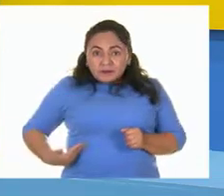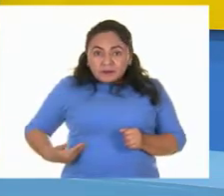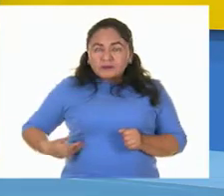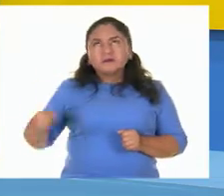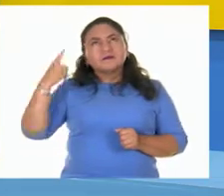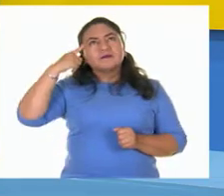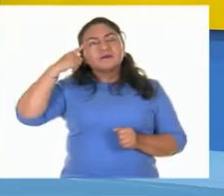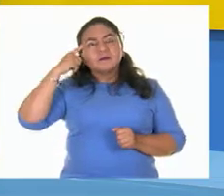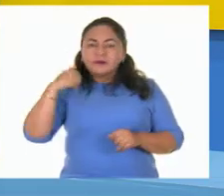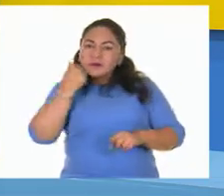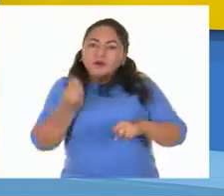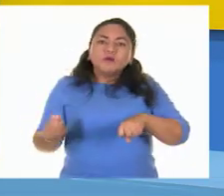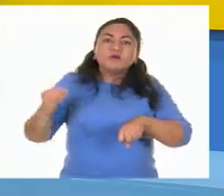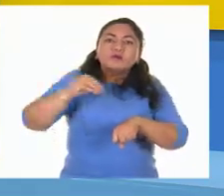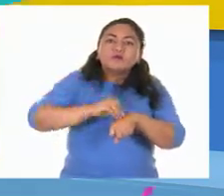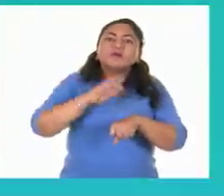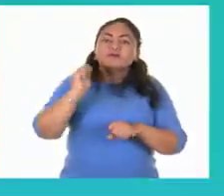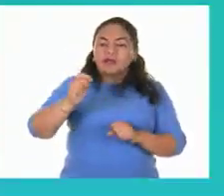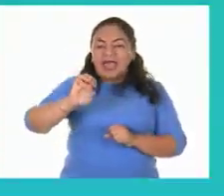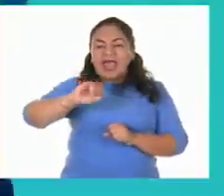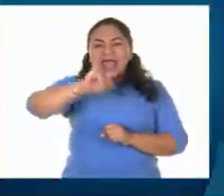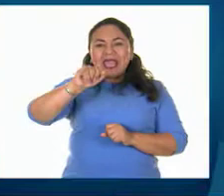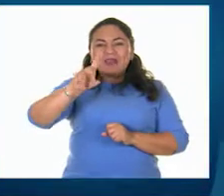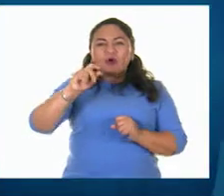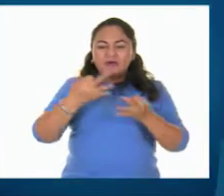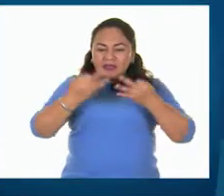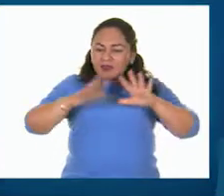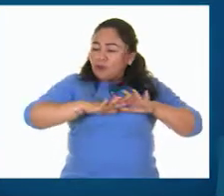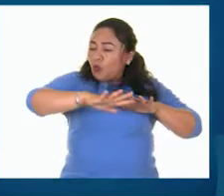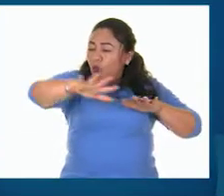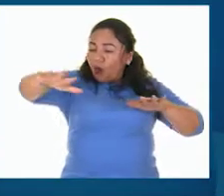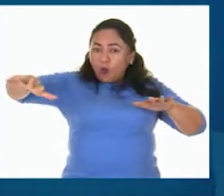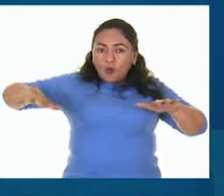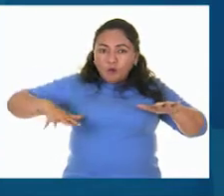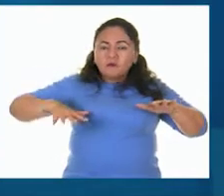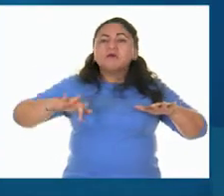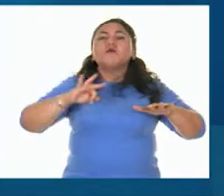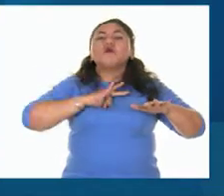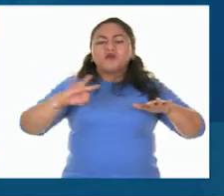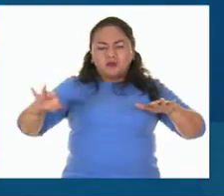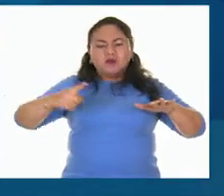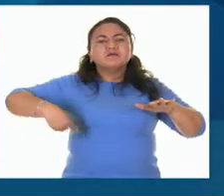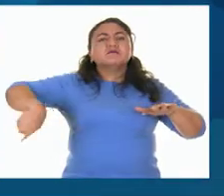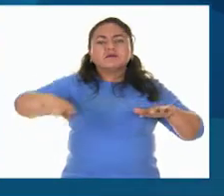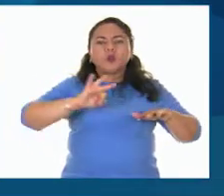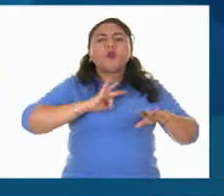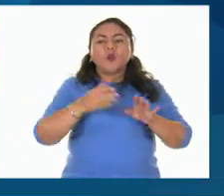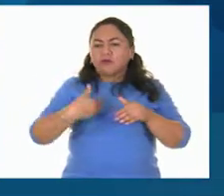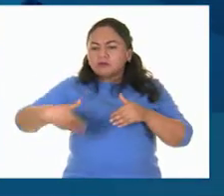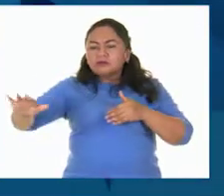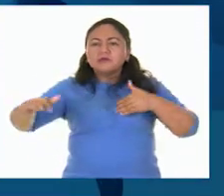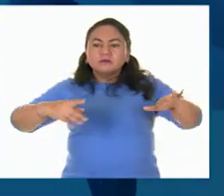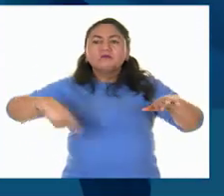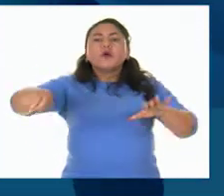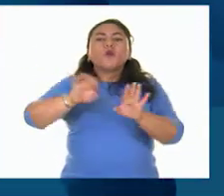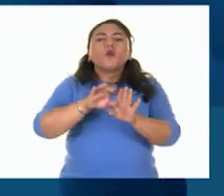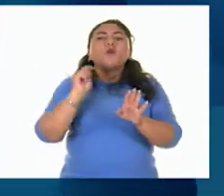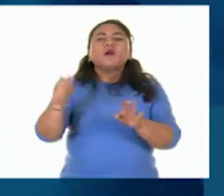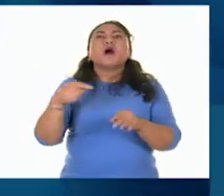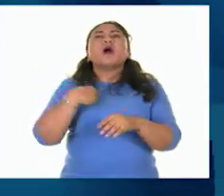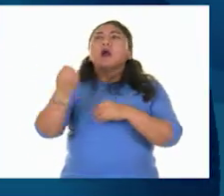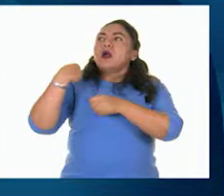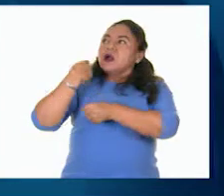el ejido como la base de la economía agrícola que sería capaz de, entre comillas, liberar al trabajador del campo